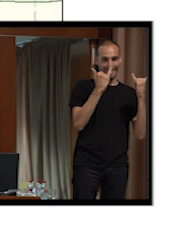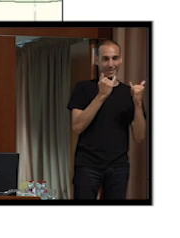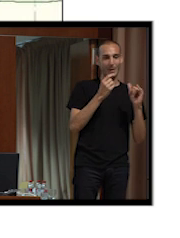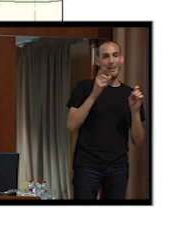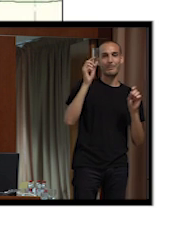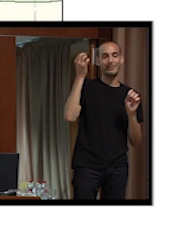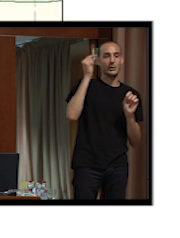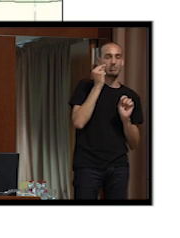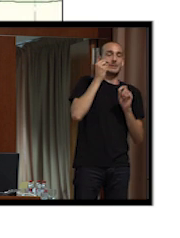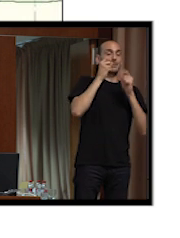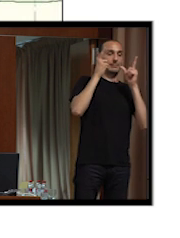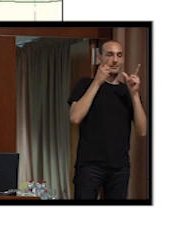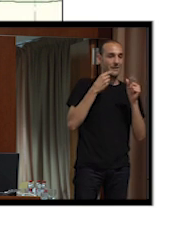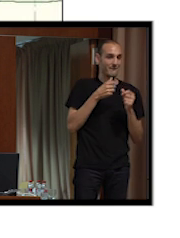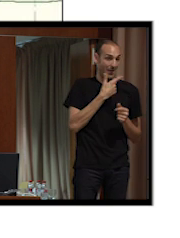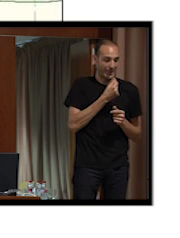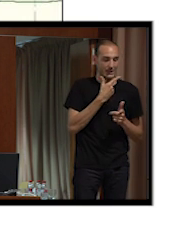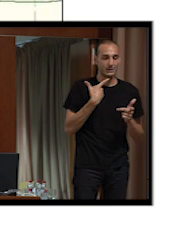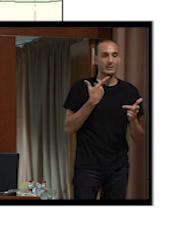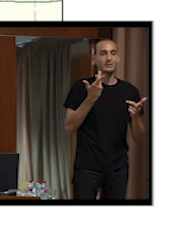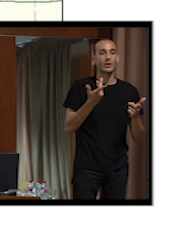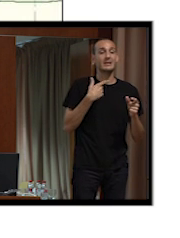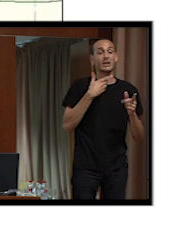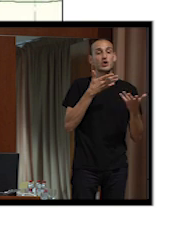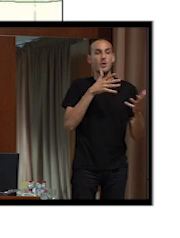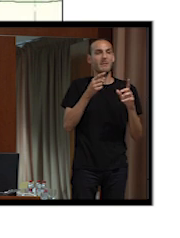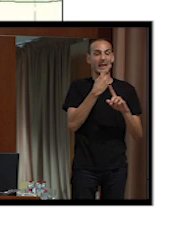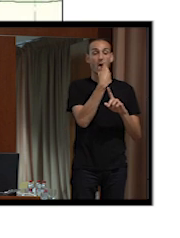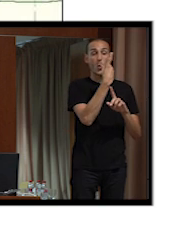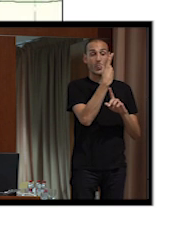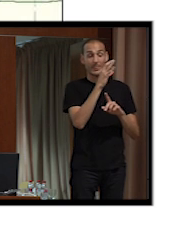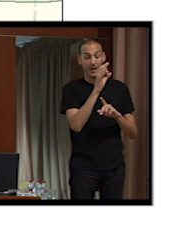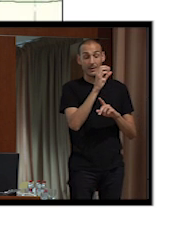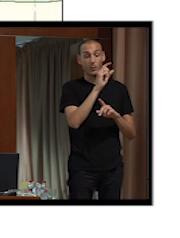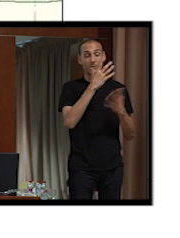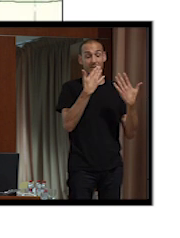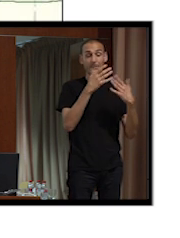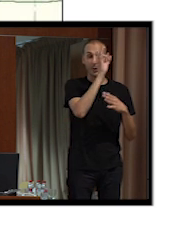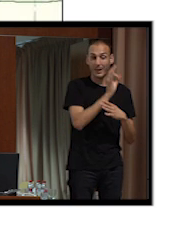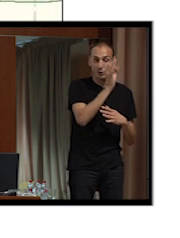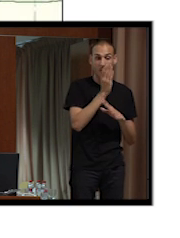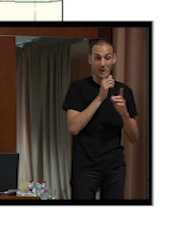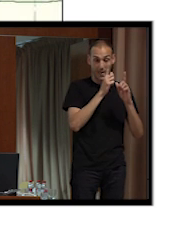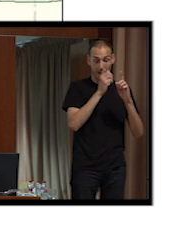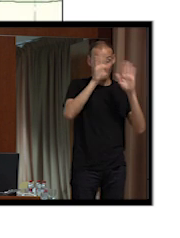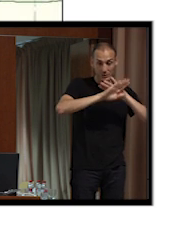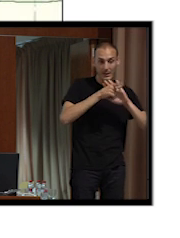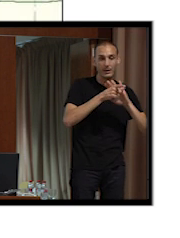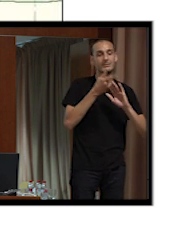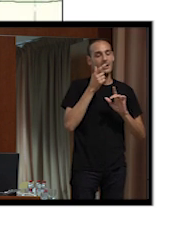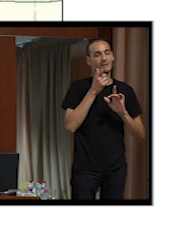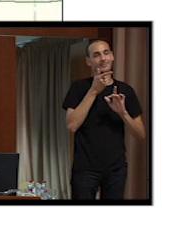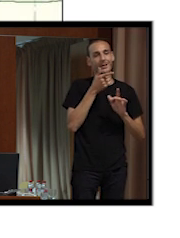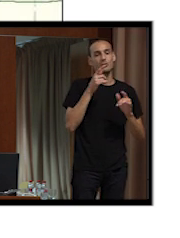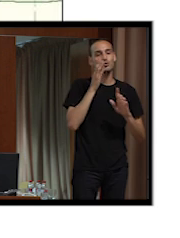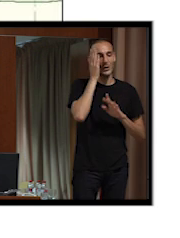fase que es muy cortita, corresponde aproximadamente a un 5 o un 10% de la noche. Vemos en el electroencefalograma un discreto aplanamiento, hay una